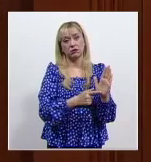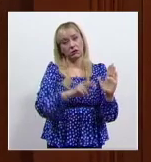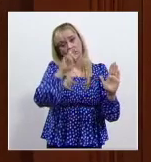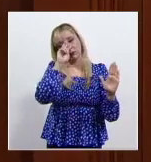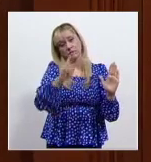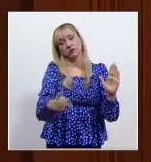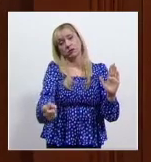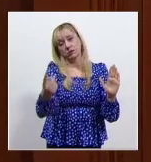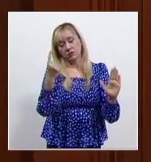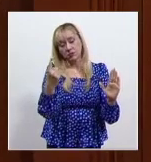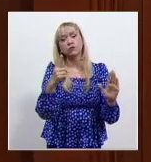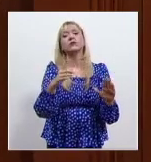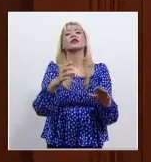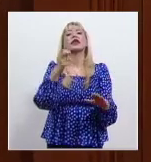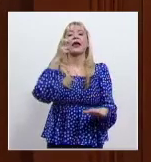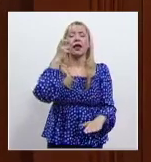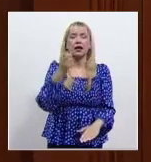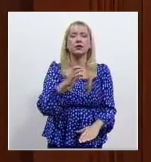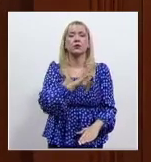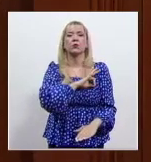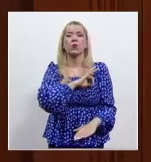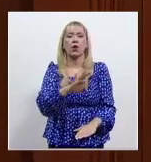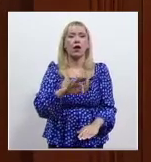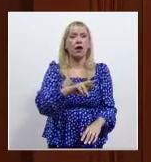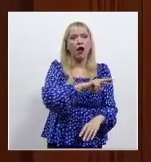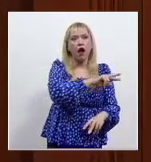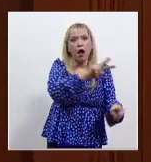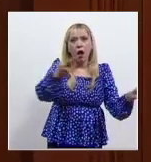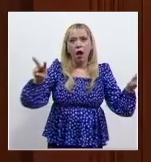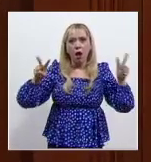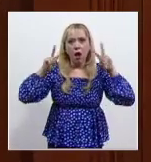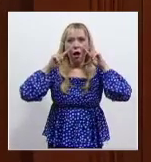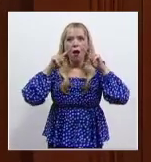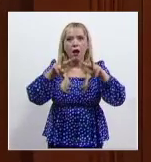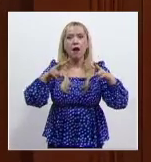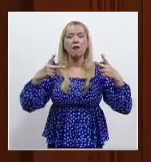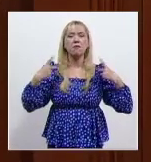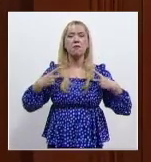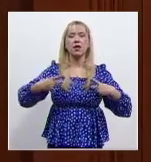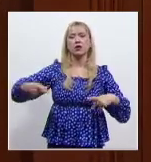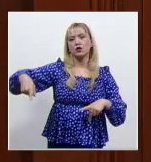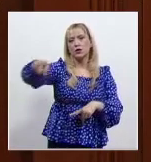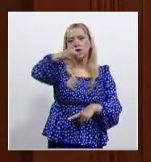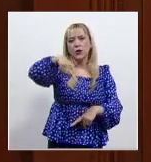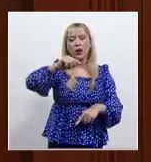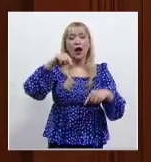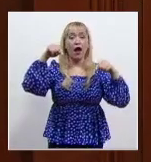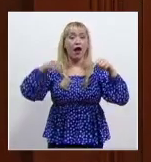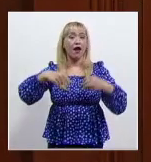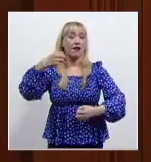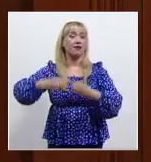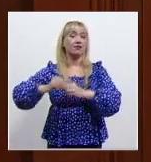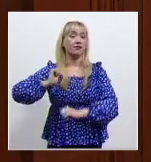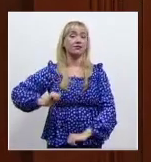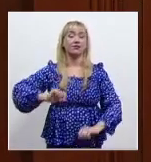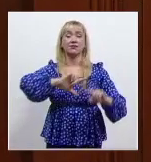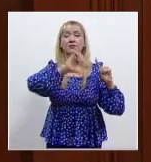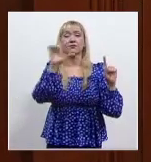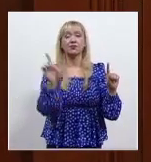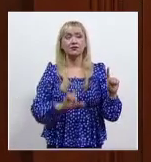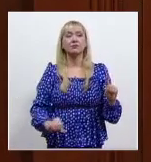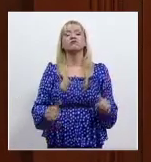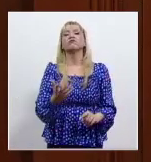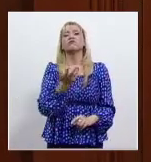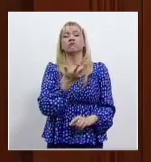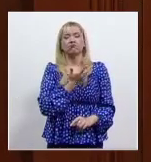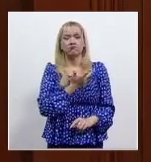manera podremos transmitir y convencer a la sociedad mexicana que en el Poder Judicial de la Federación